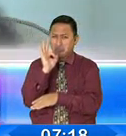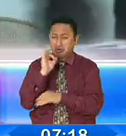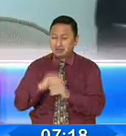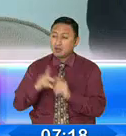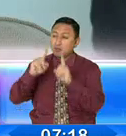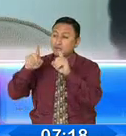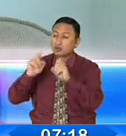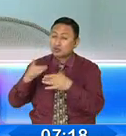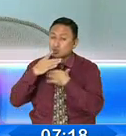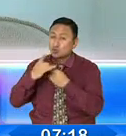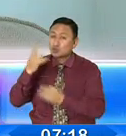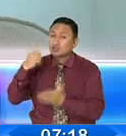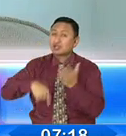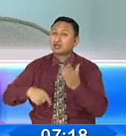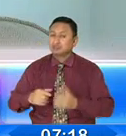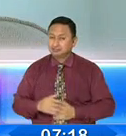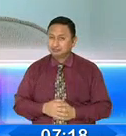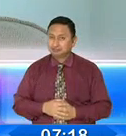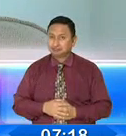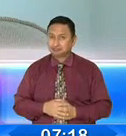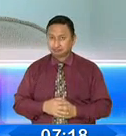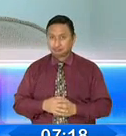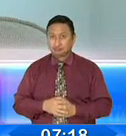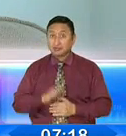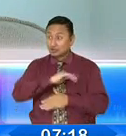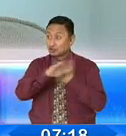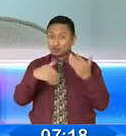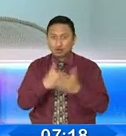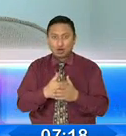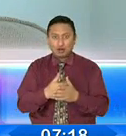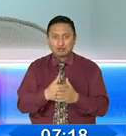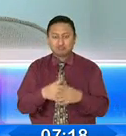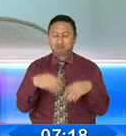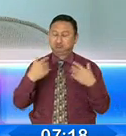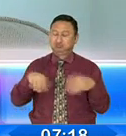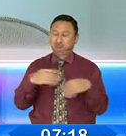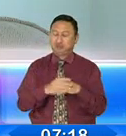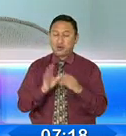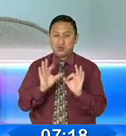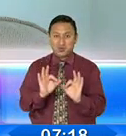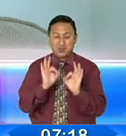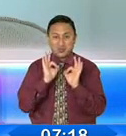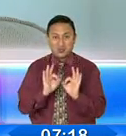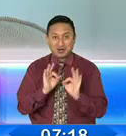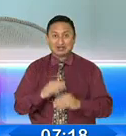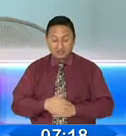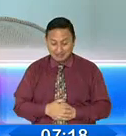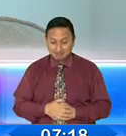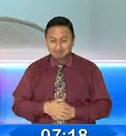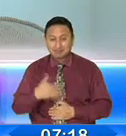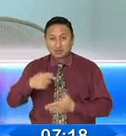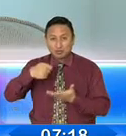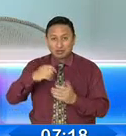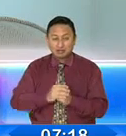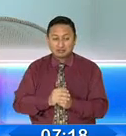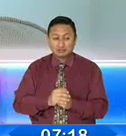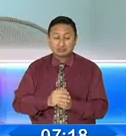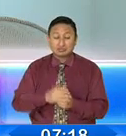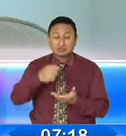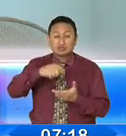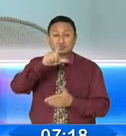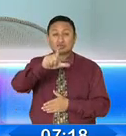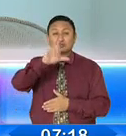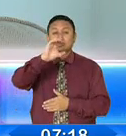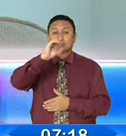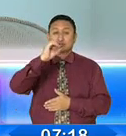gustado? Bueno, no había nada que no me gusta. Eso es lo bueno. Hemos probado locro